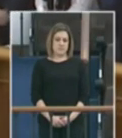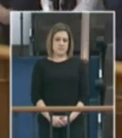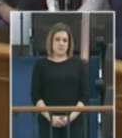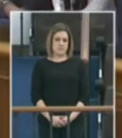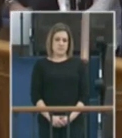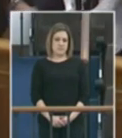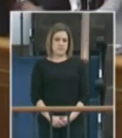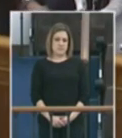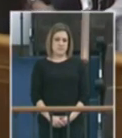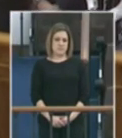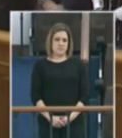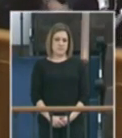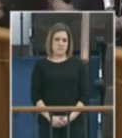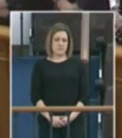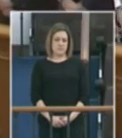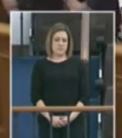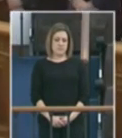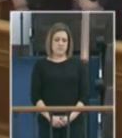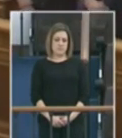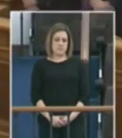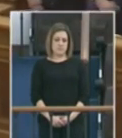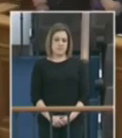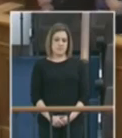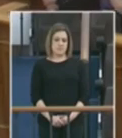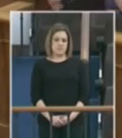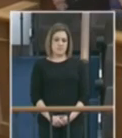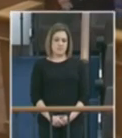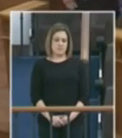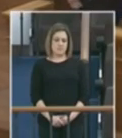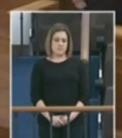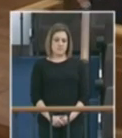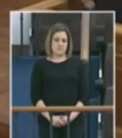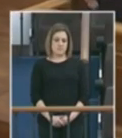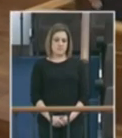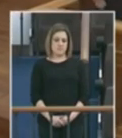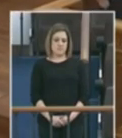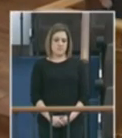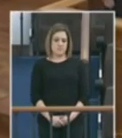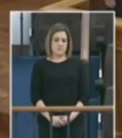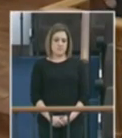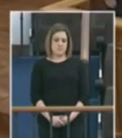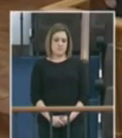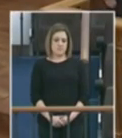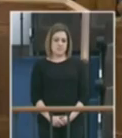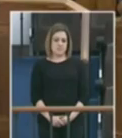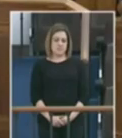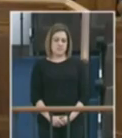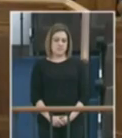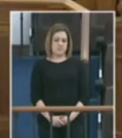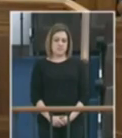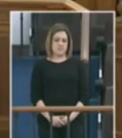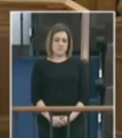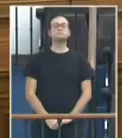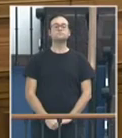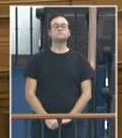ya ocurriese en el Día contra la Violencia, los tres grupos con representación parlamentaria, PSOE, PP y